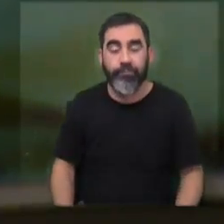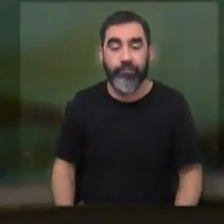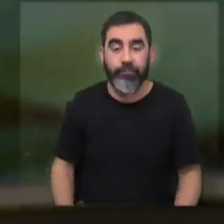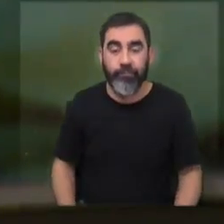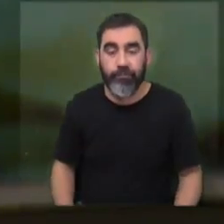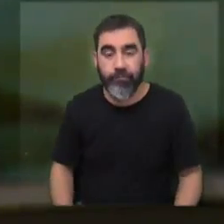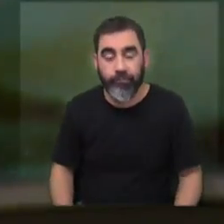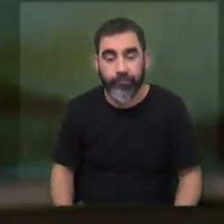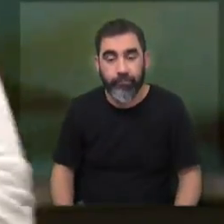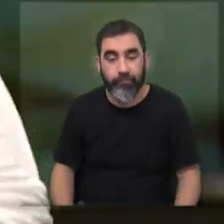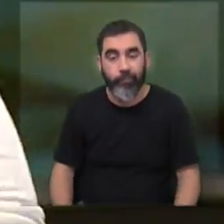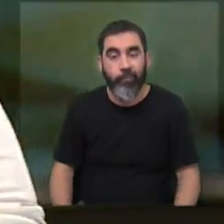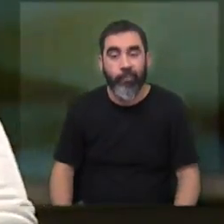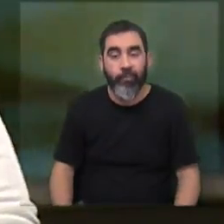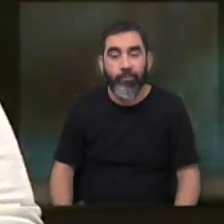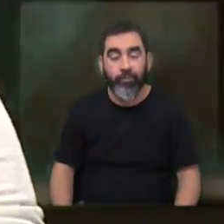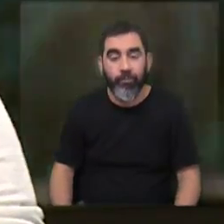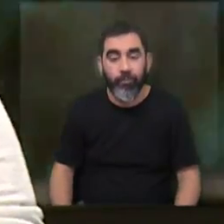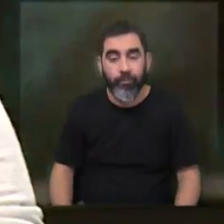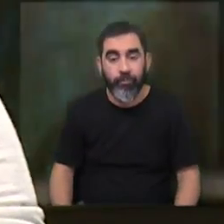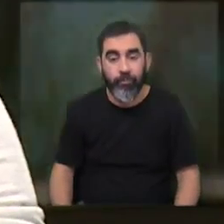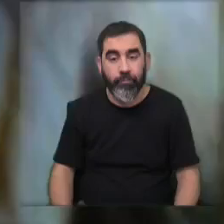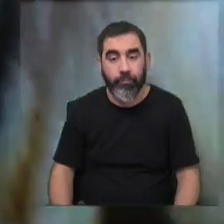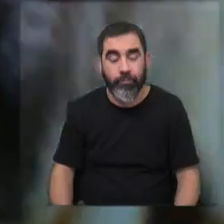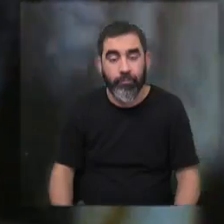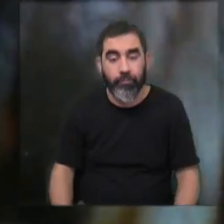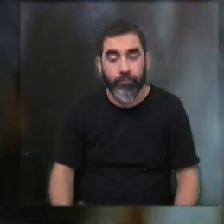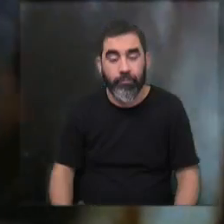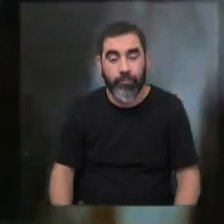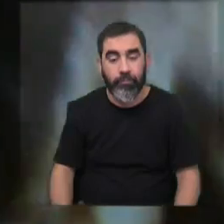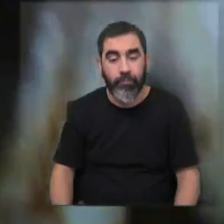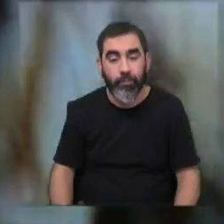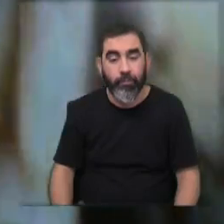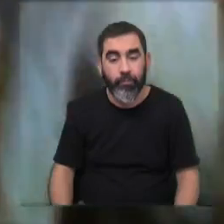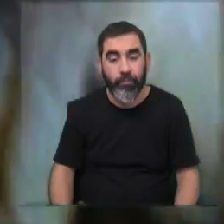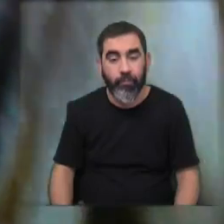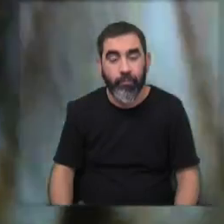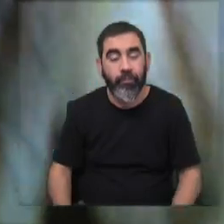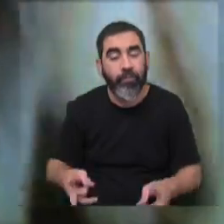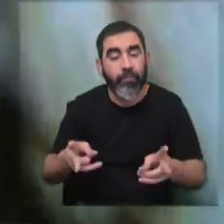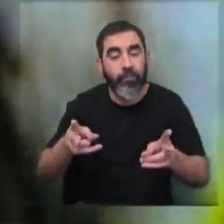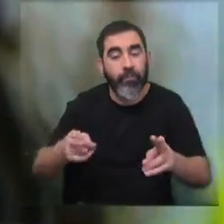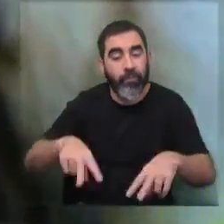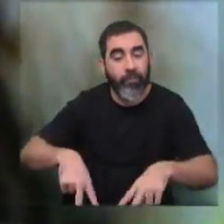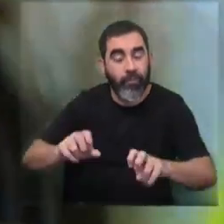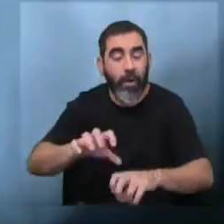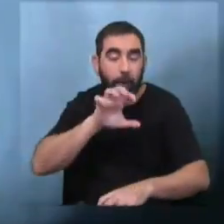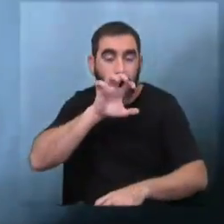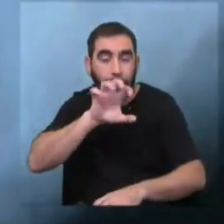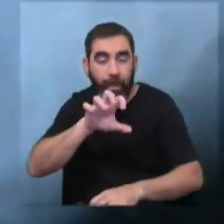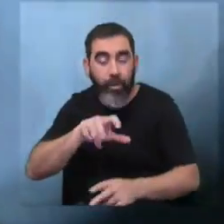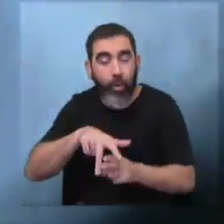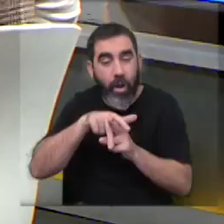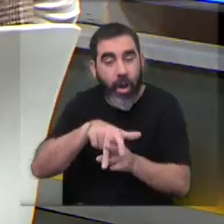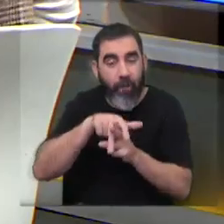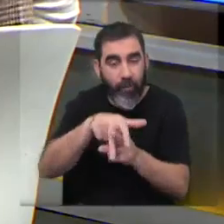defensiva de la colmena. Claro, está bien. Vos hablabas de esta etapa de estudio que tiene que ver con perros y también con